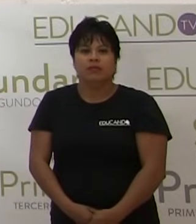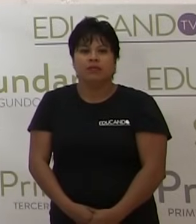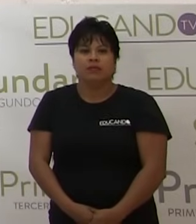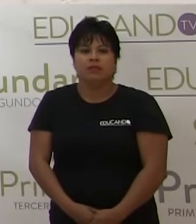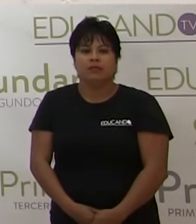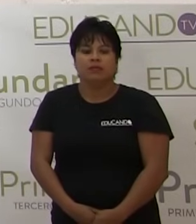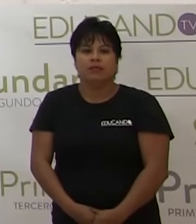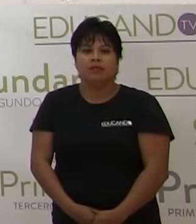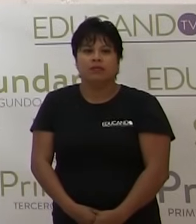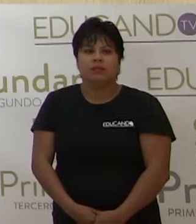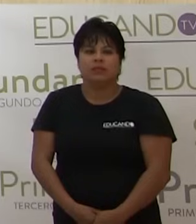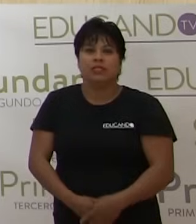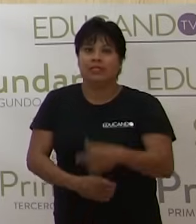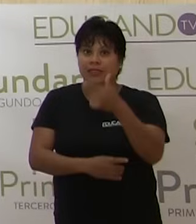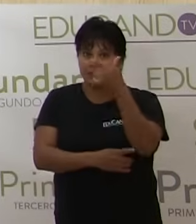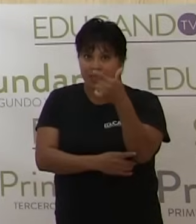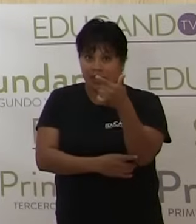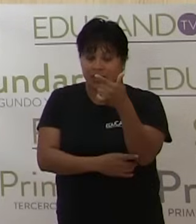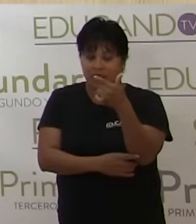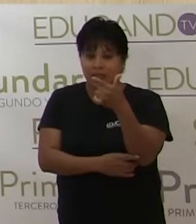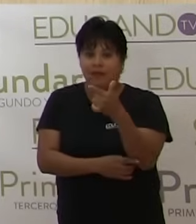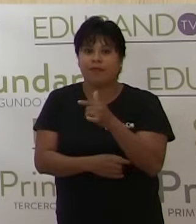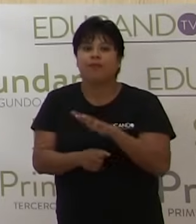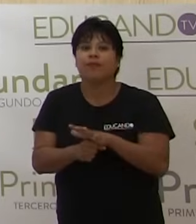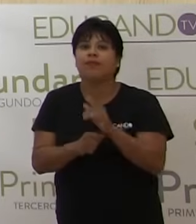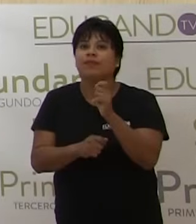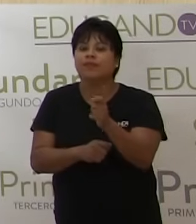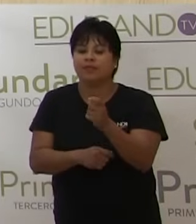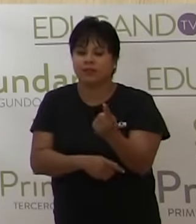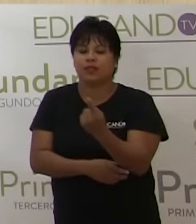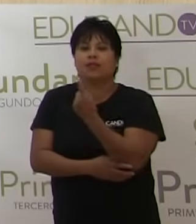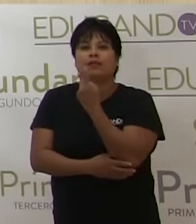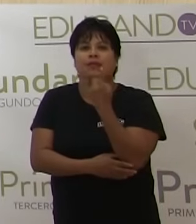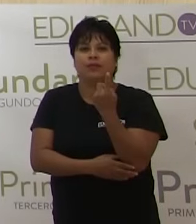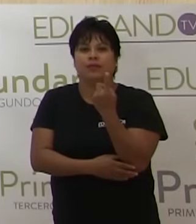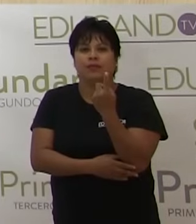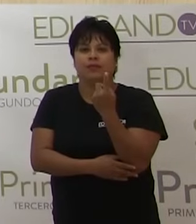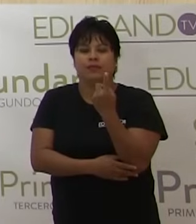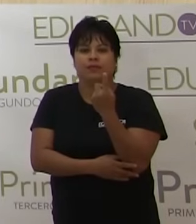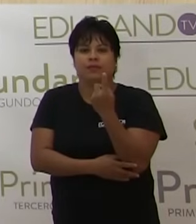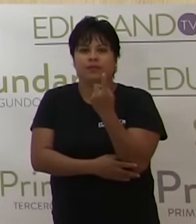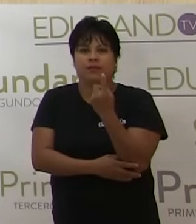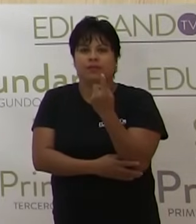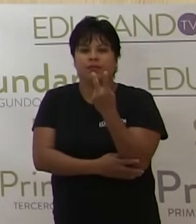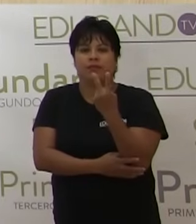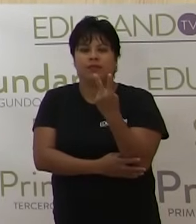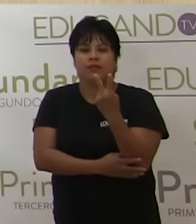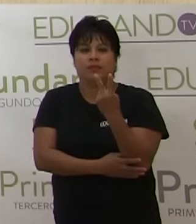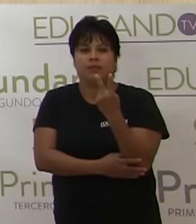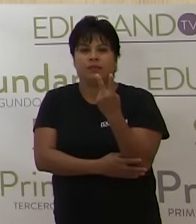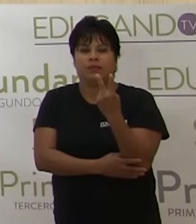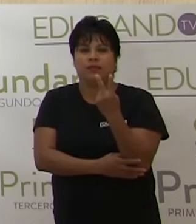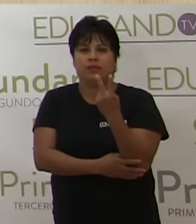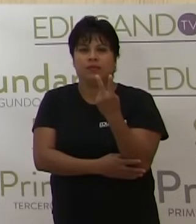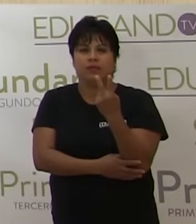conocerlo al Siete le corresponde uno do